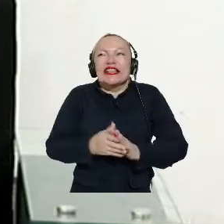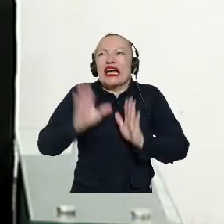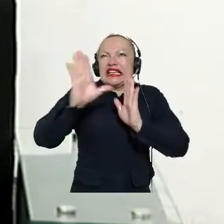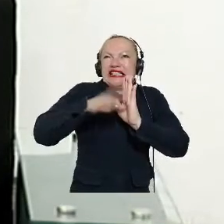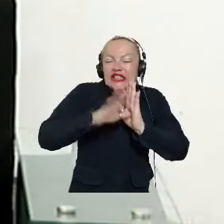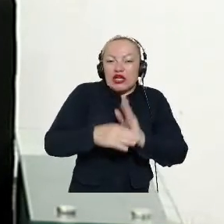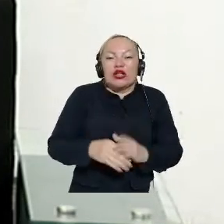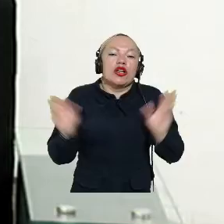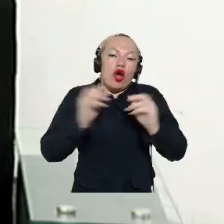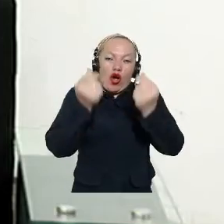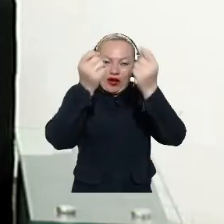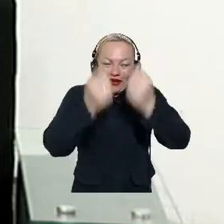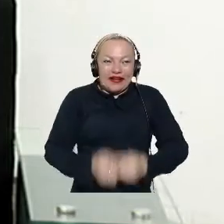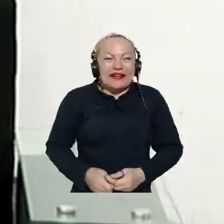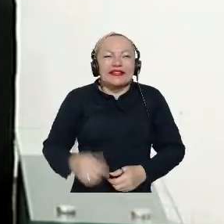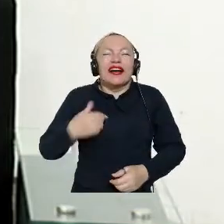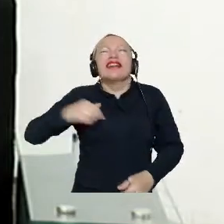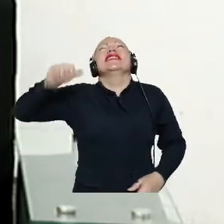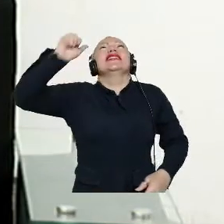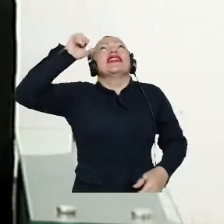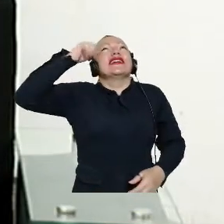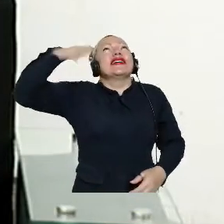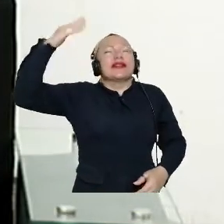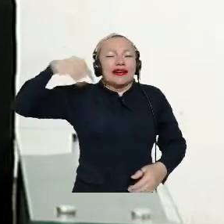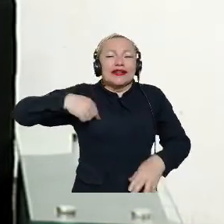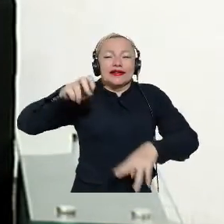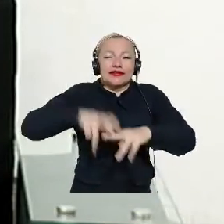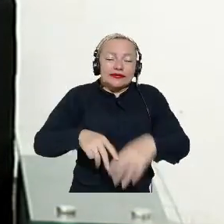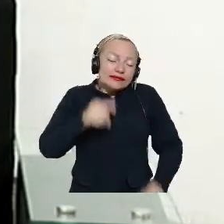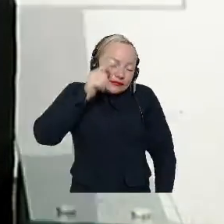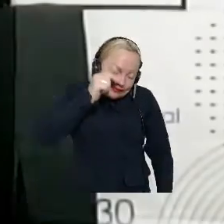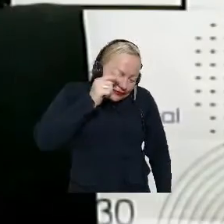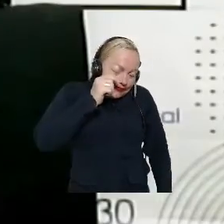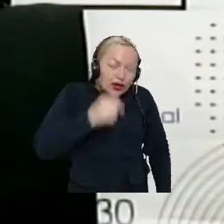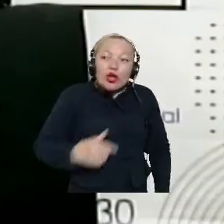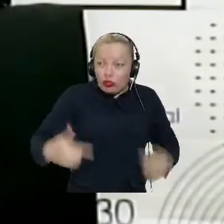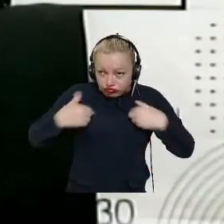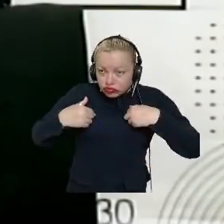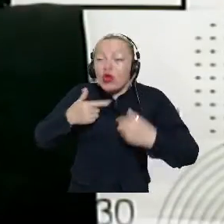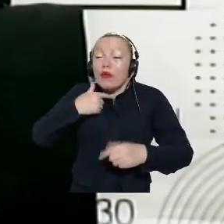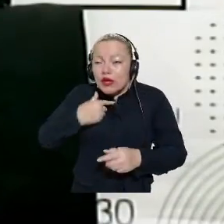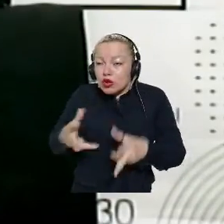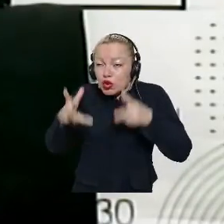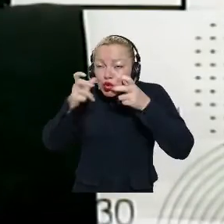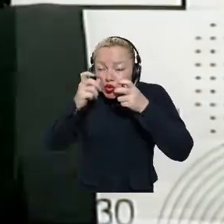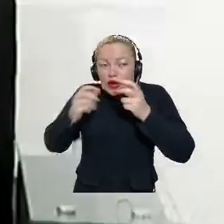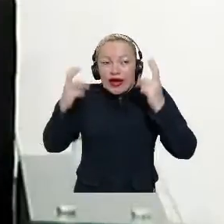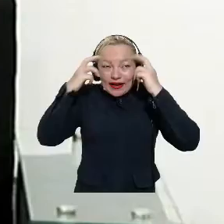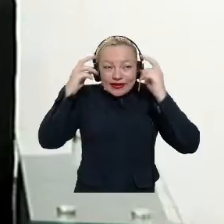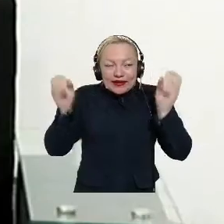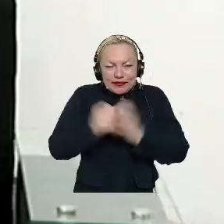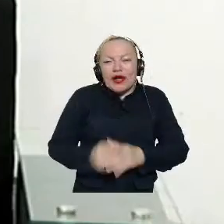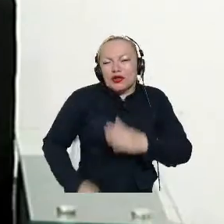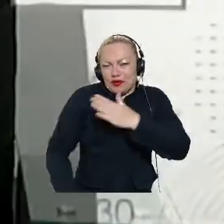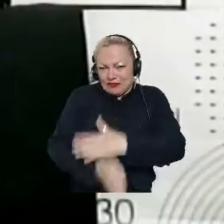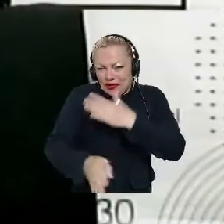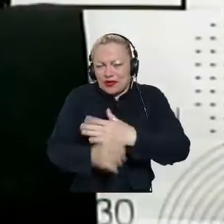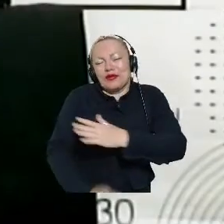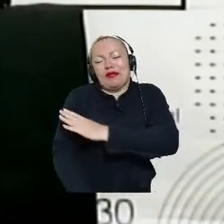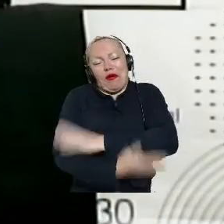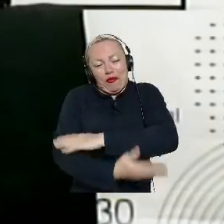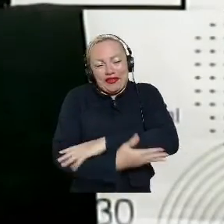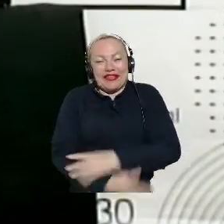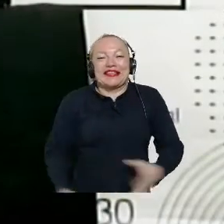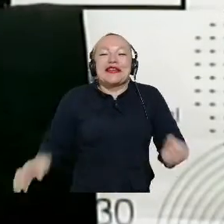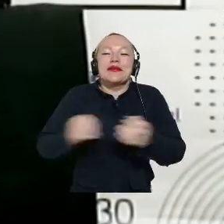economía. Esas clases no fui, pero sí, me dormí en esas clases. No, yo era muy juiciosa. Muy bien, 15 de septiembre. Y soy aún muy juiciosa.